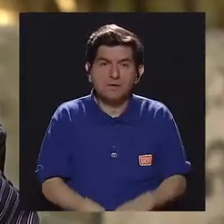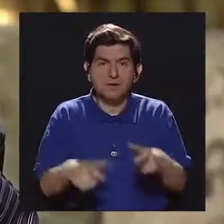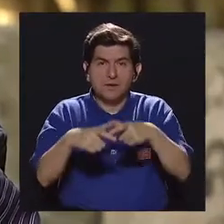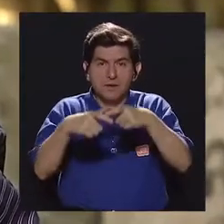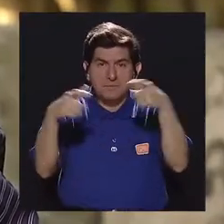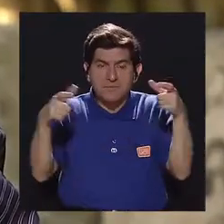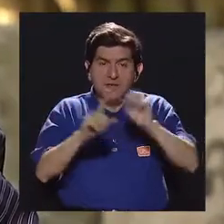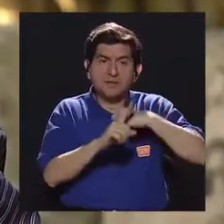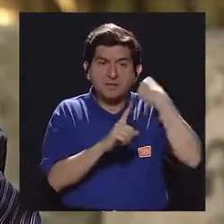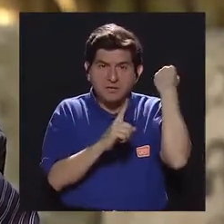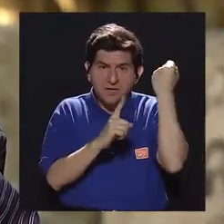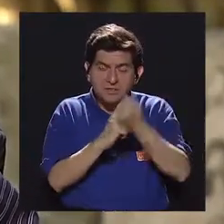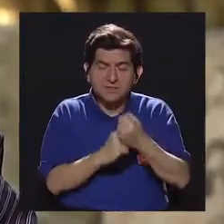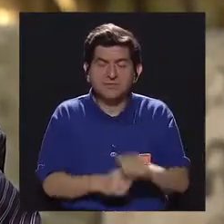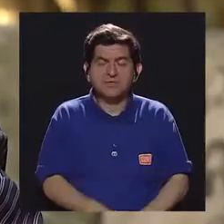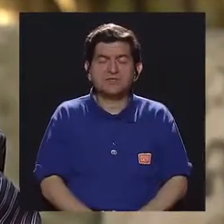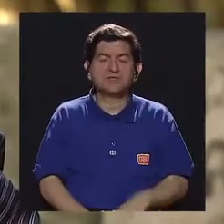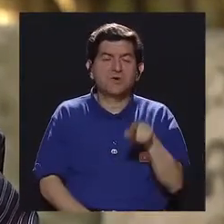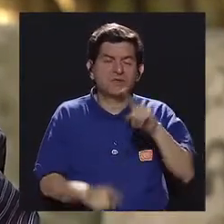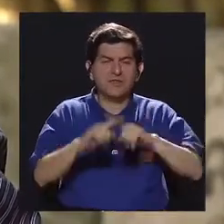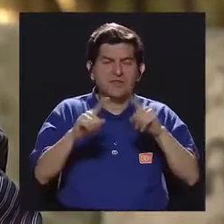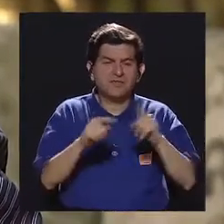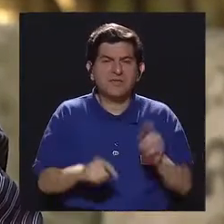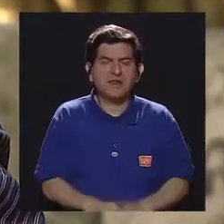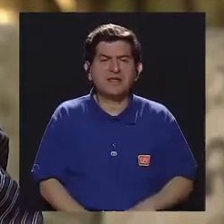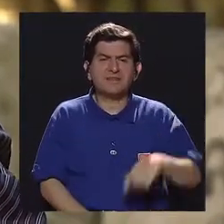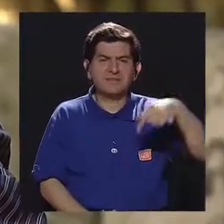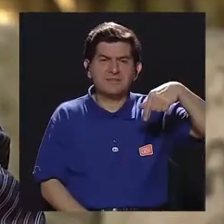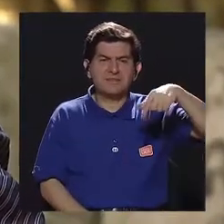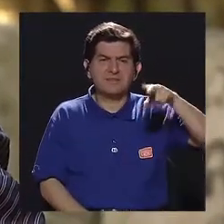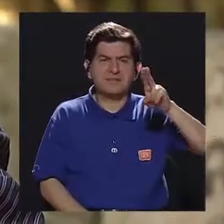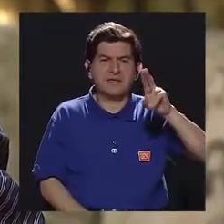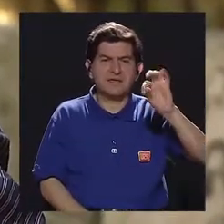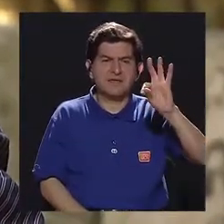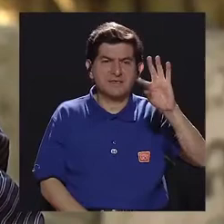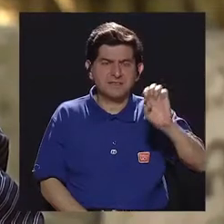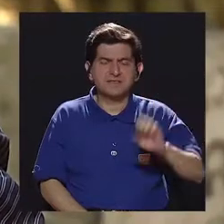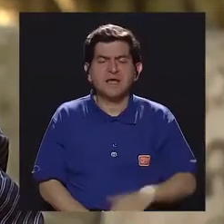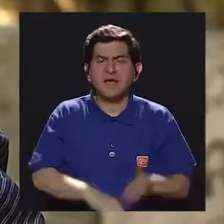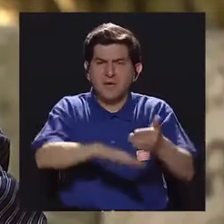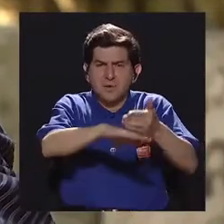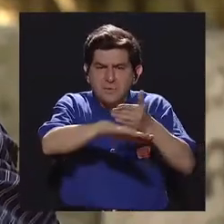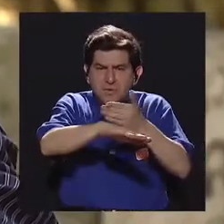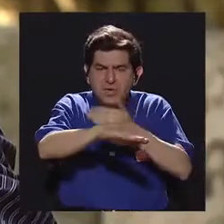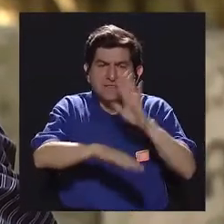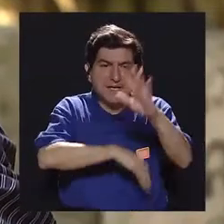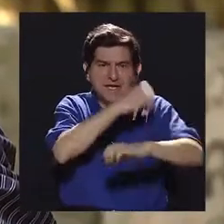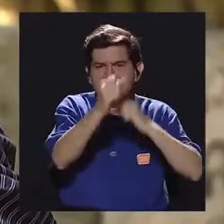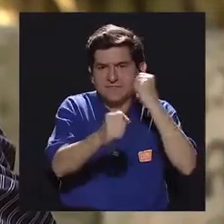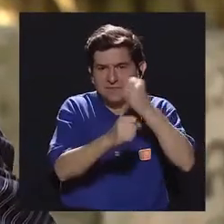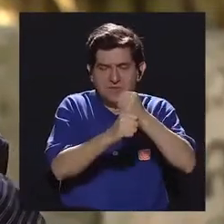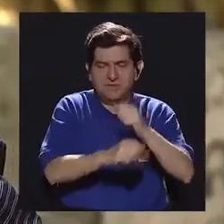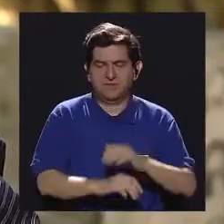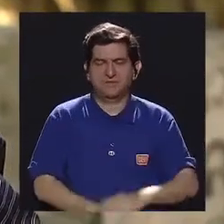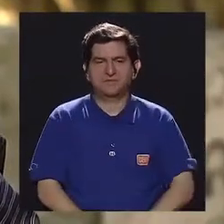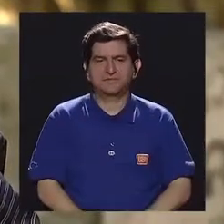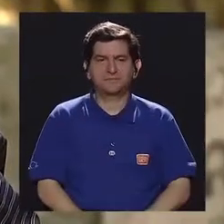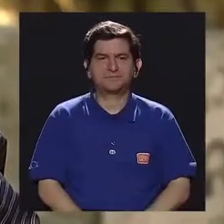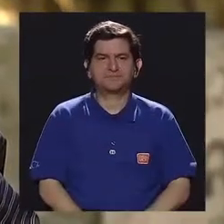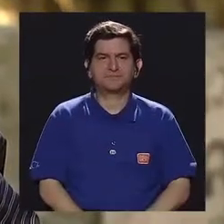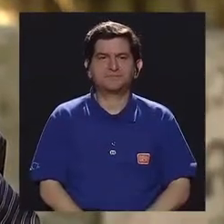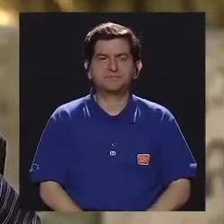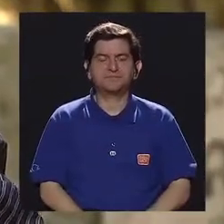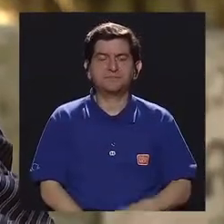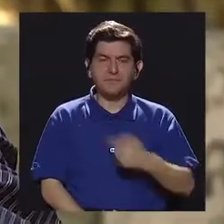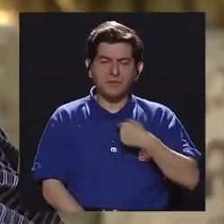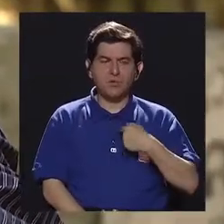mayoría de las cuestiones quísticas y tumorales tienen más o menos ventanas de crecimiento de 5 años plazo. ¿Okay?